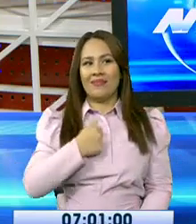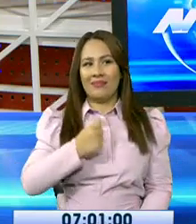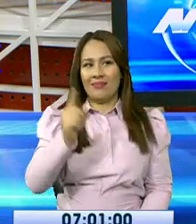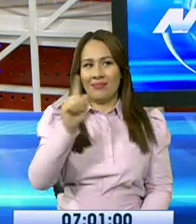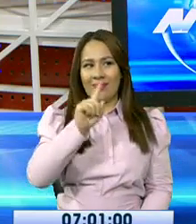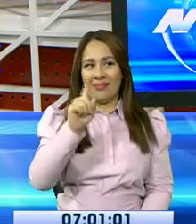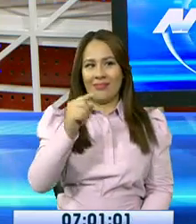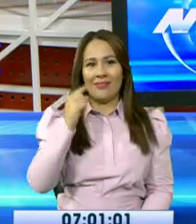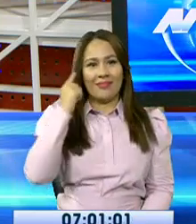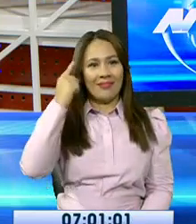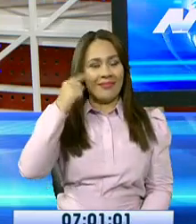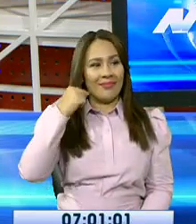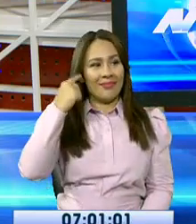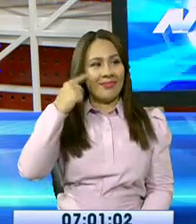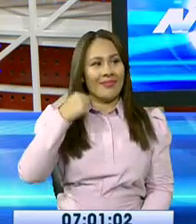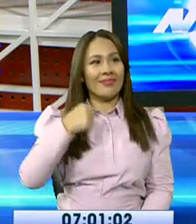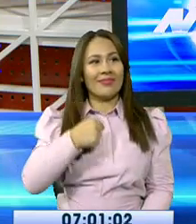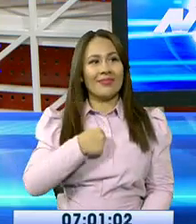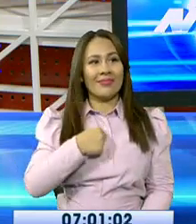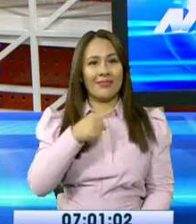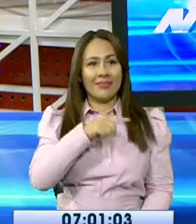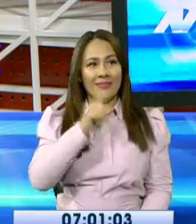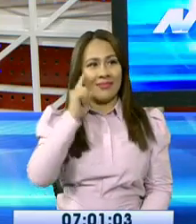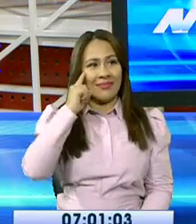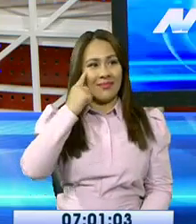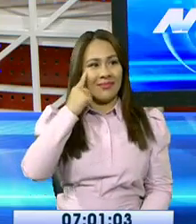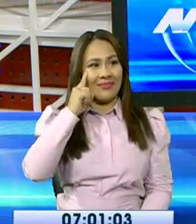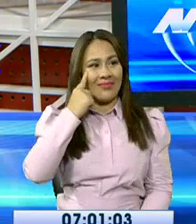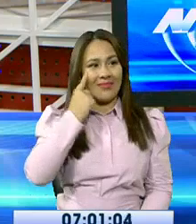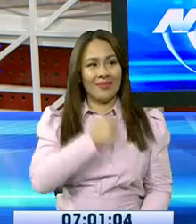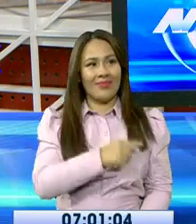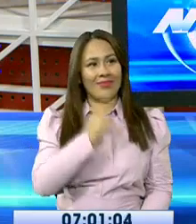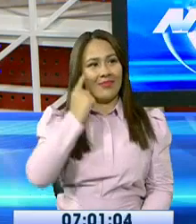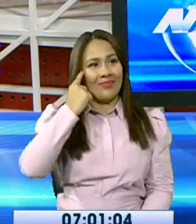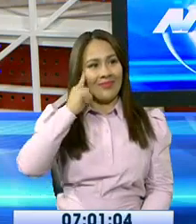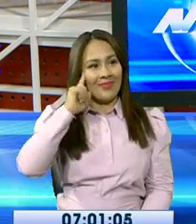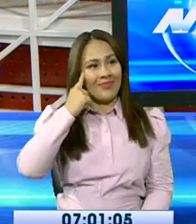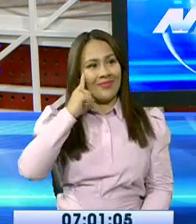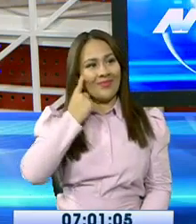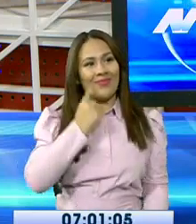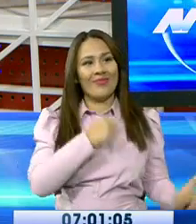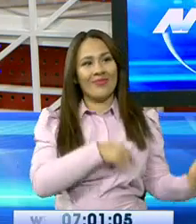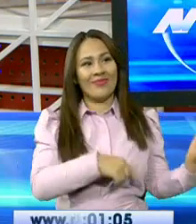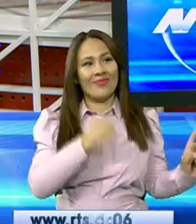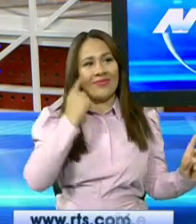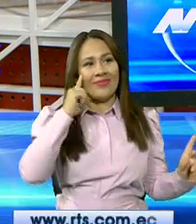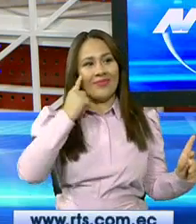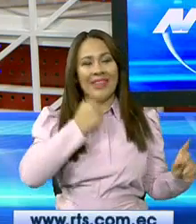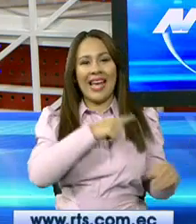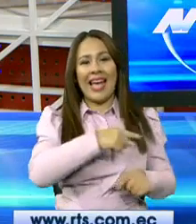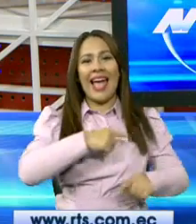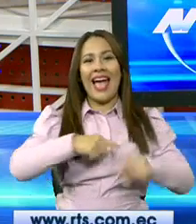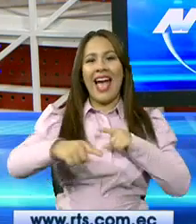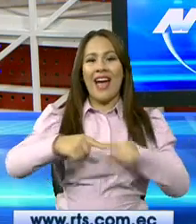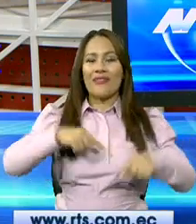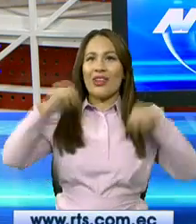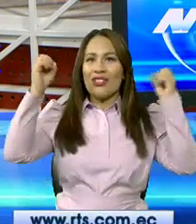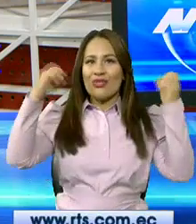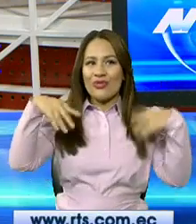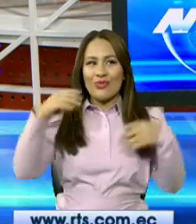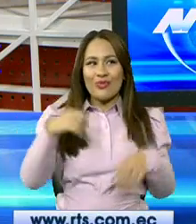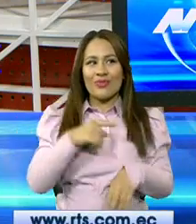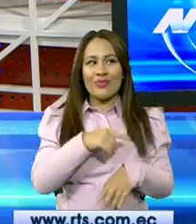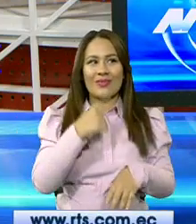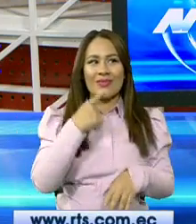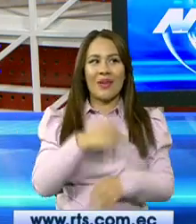está ahí variando. Oiga, oiga. La lluvia de anoche le ha dejado medio. Lo digo. Lo que le dijo el productor. Está como el Capitán Araña.